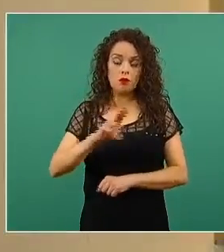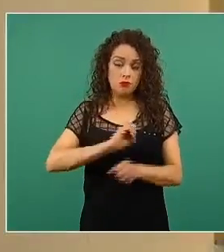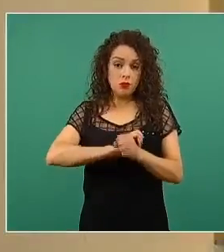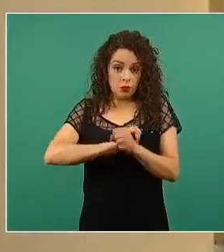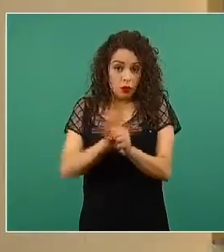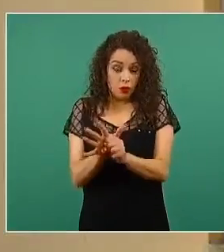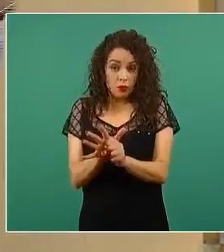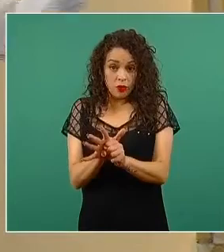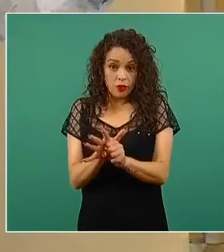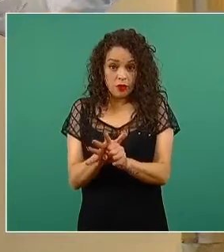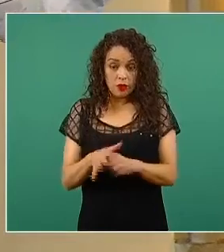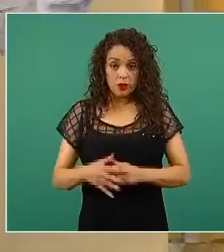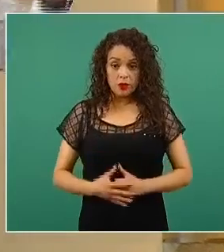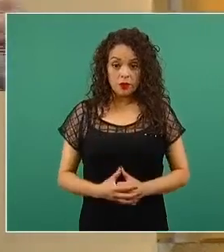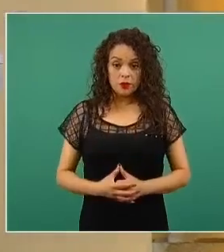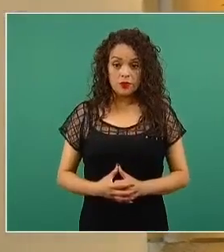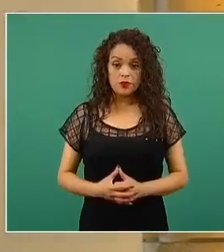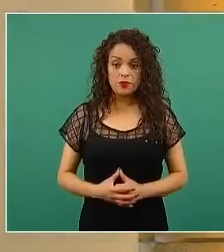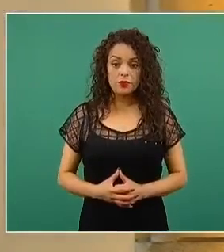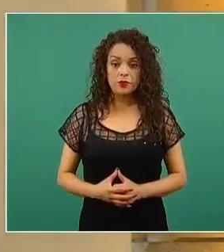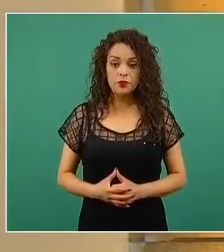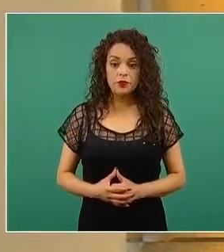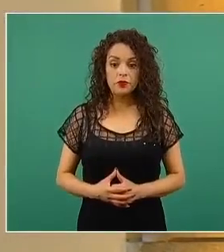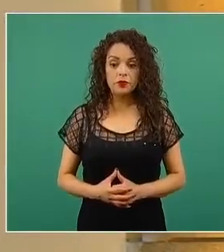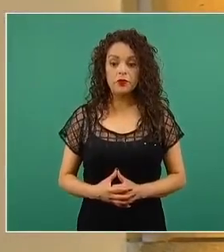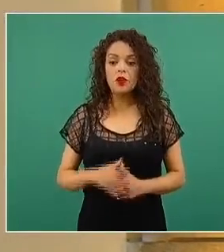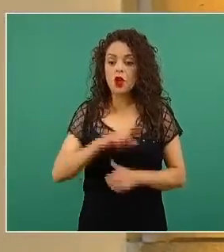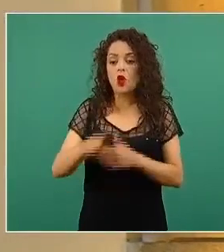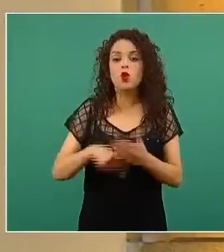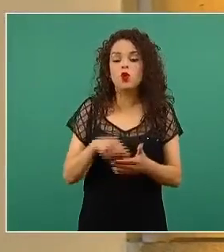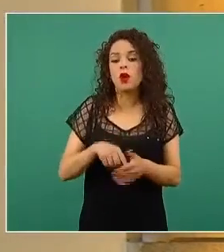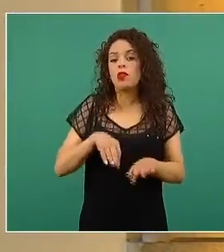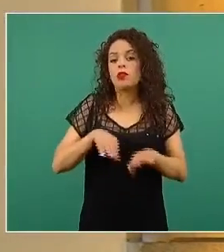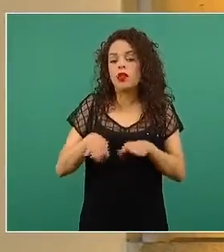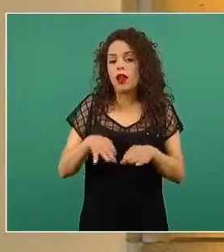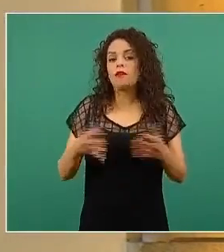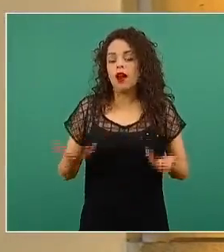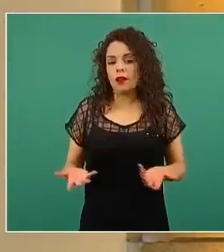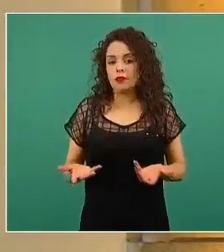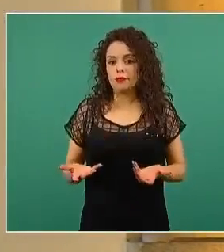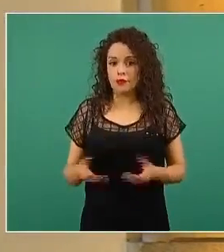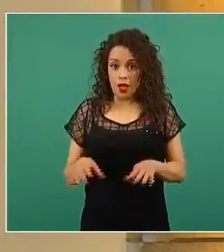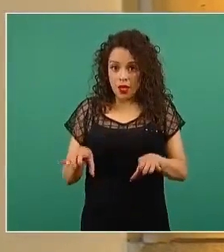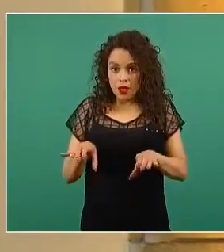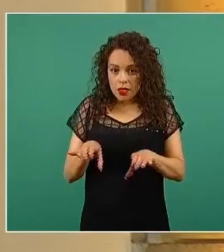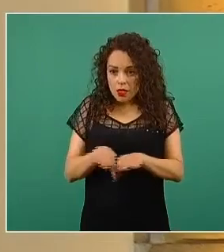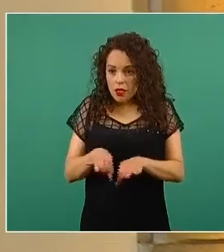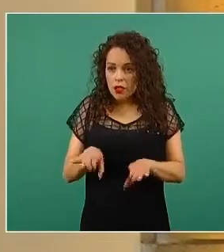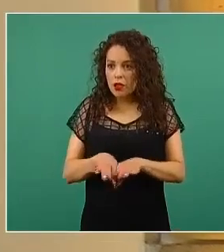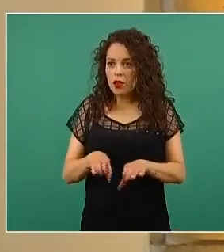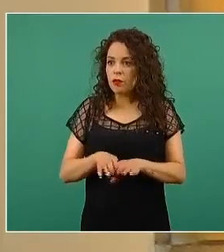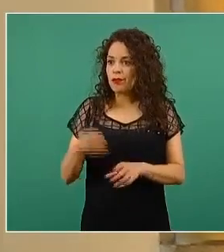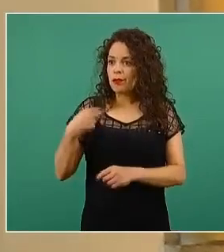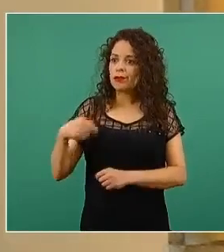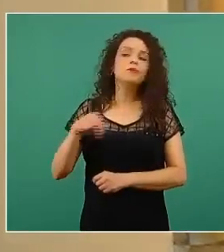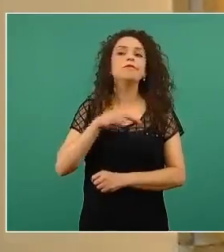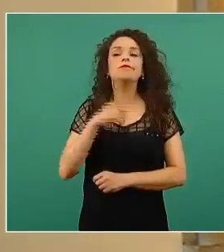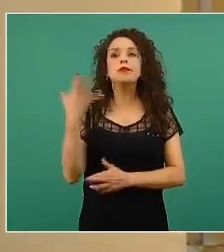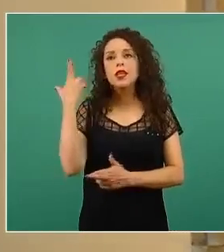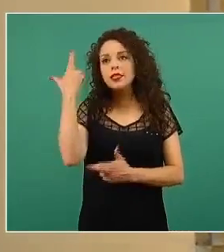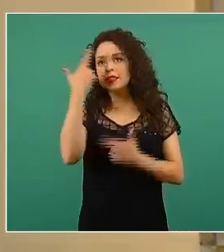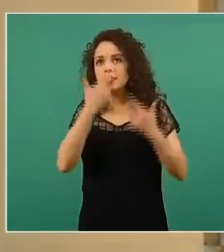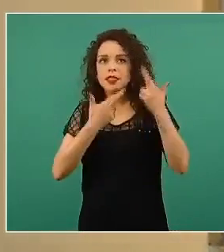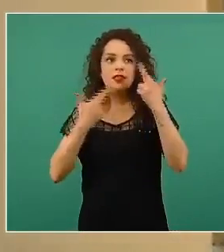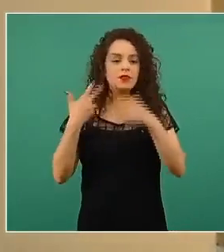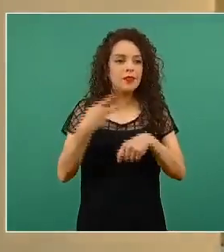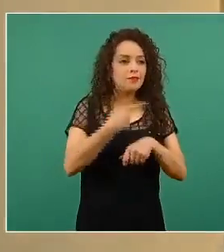COVID-19 en los centros de trabajo. ¿Cómo íbamos a evaluar el riesgo